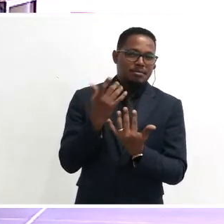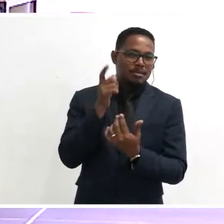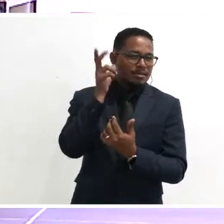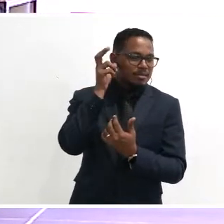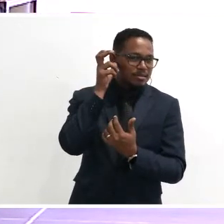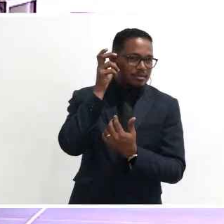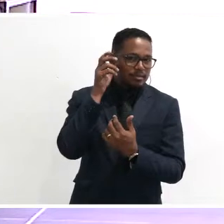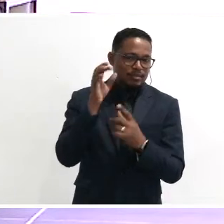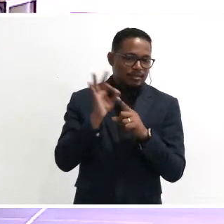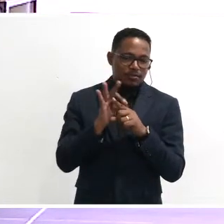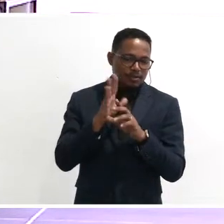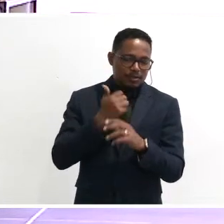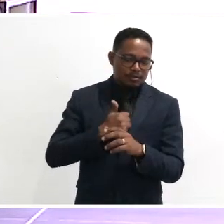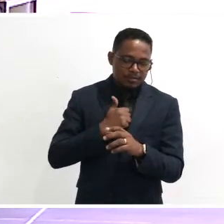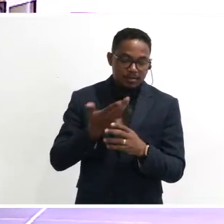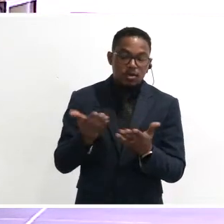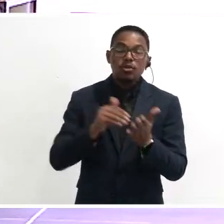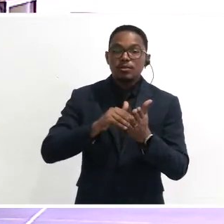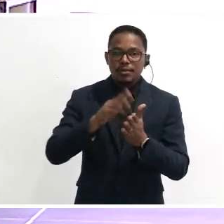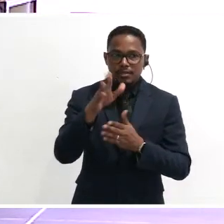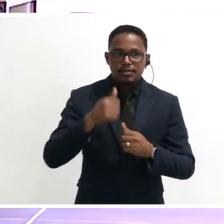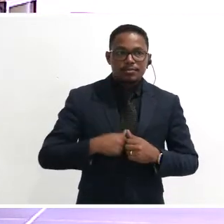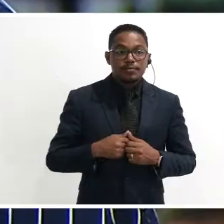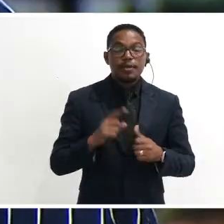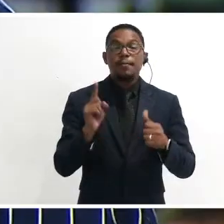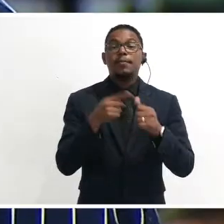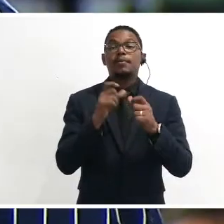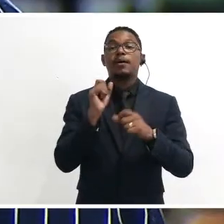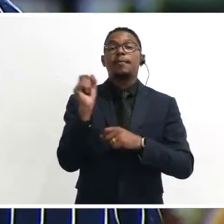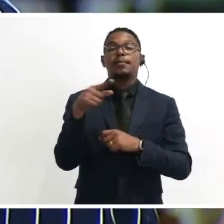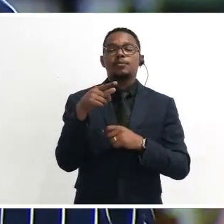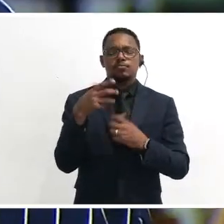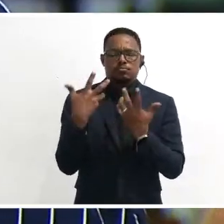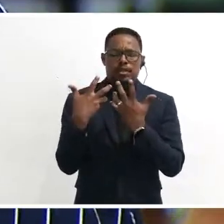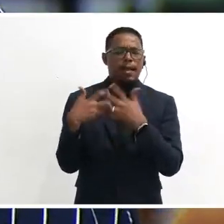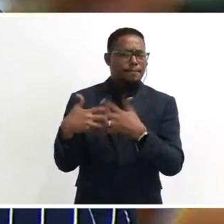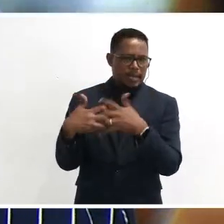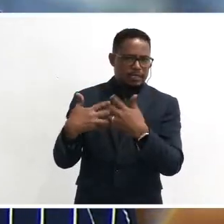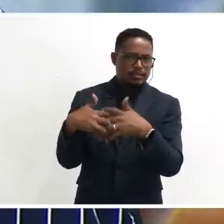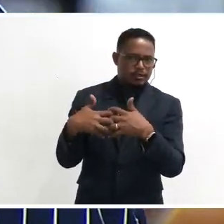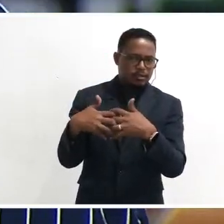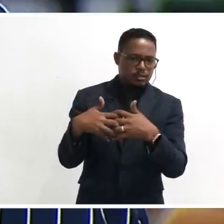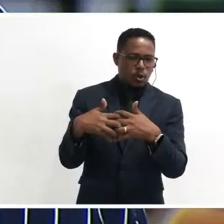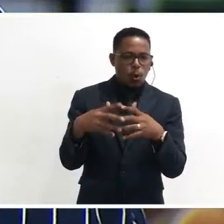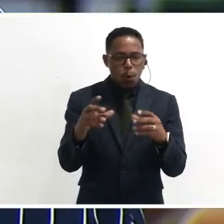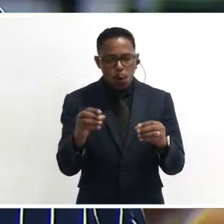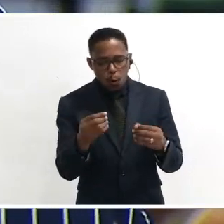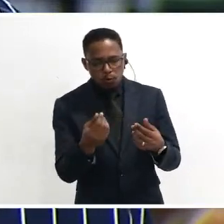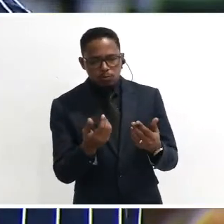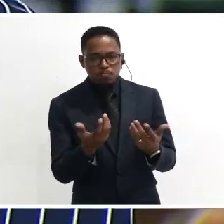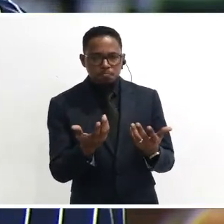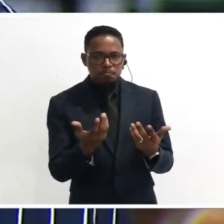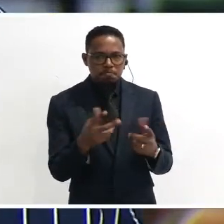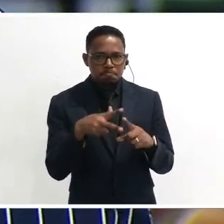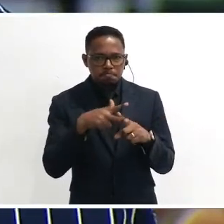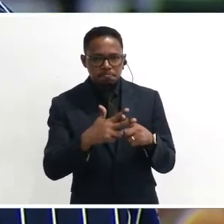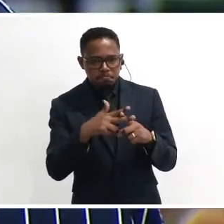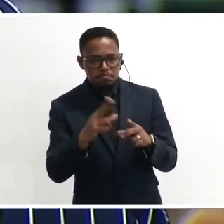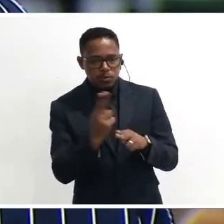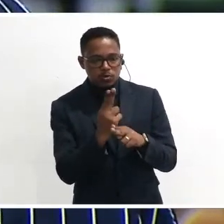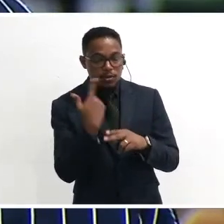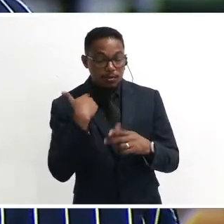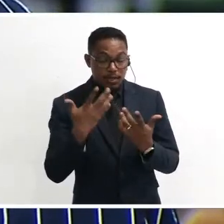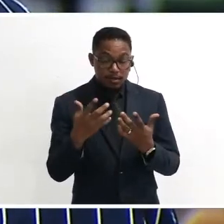Bien. La primera pregunta era con respecto a las maquinarias o las herramientas para realizar